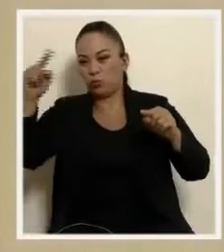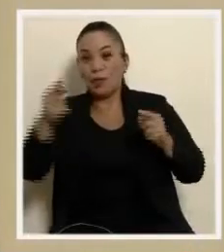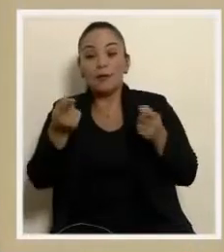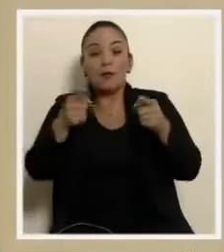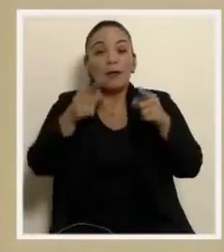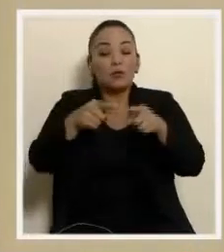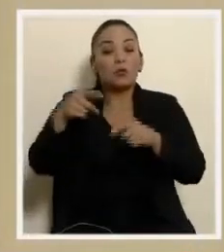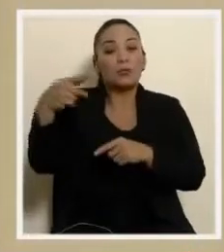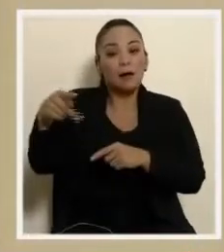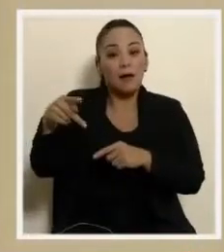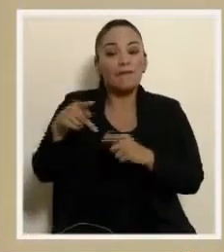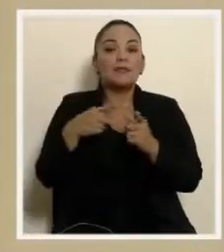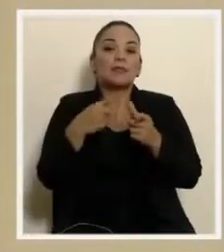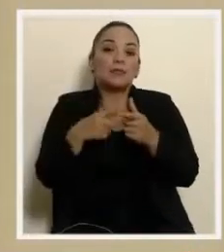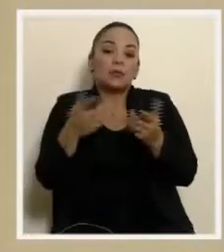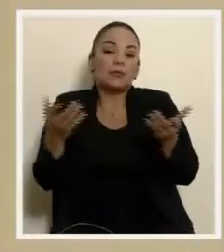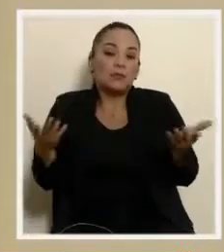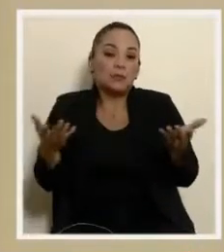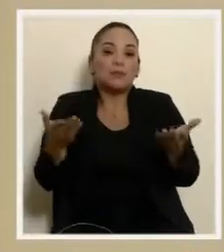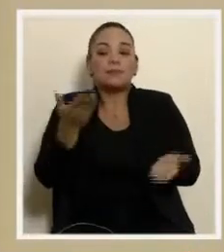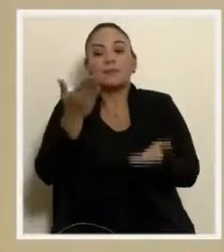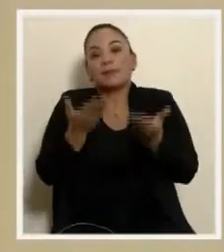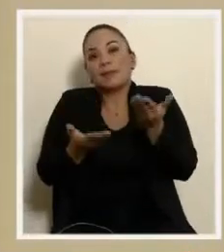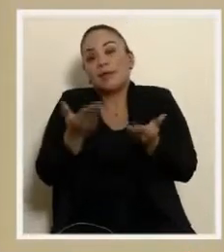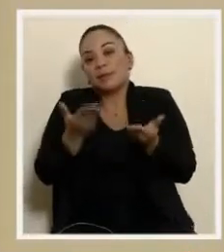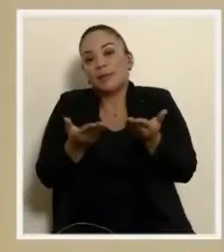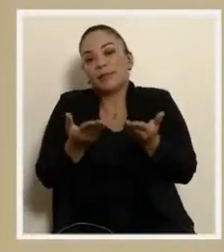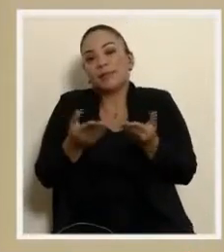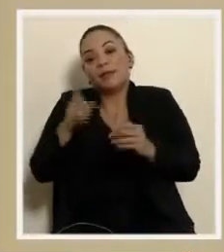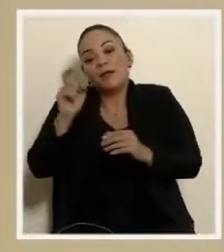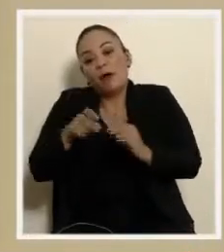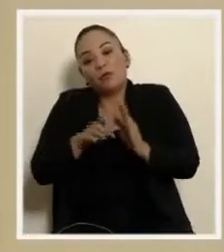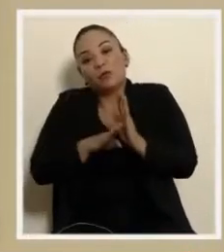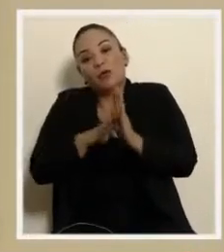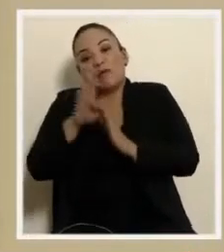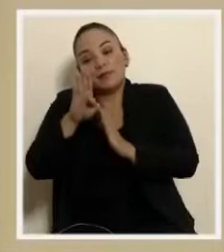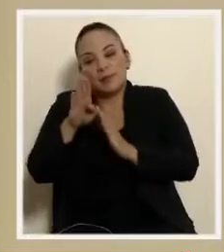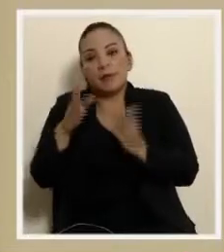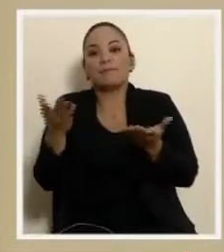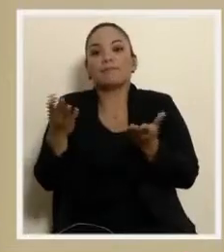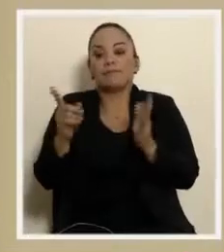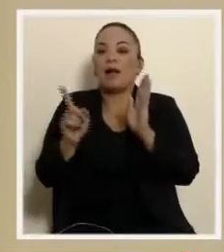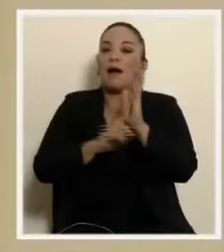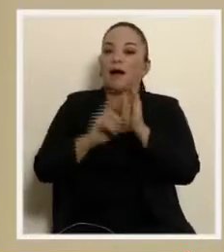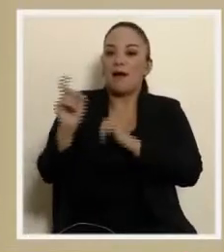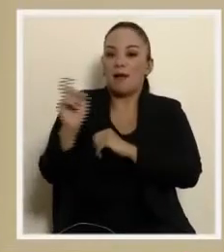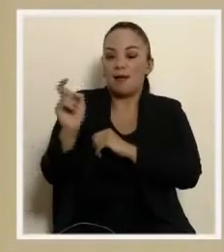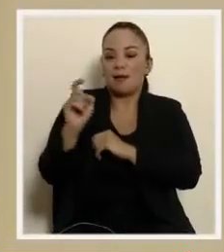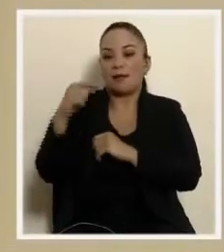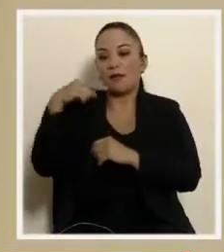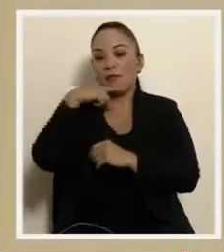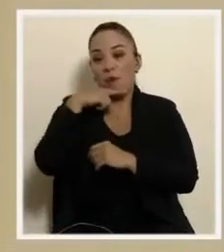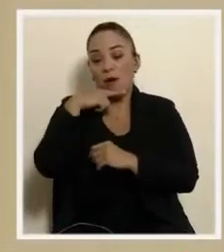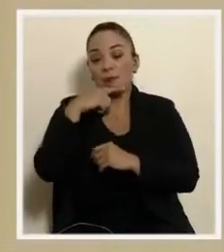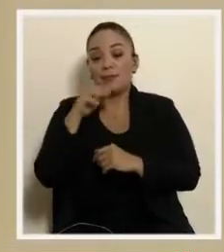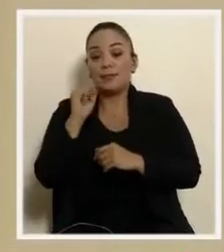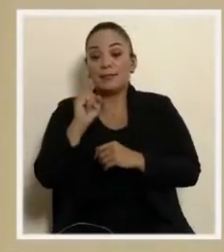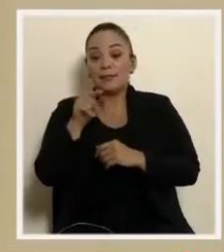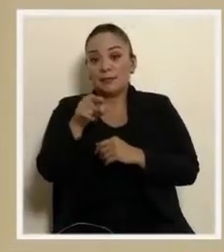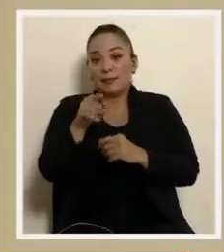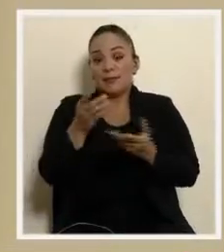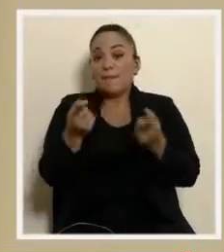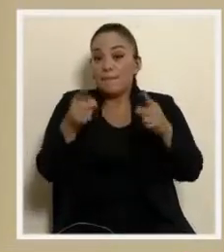descarto que tengamos que avanzar en el nivel de alerta roja en algún momento, en cuyos casos tendremos